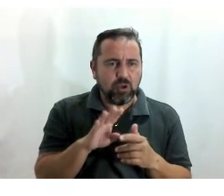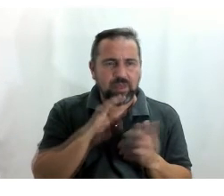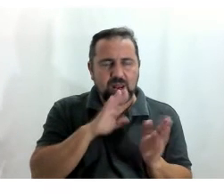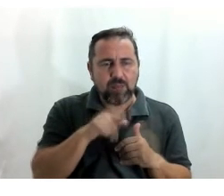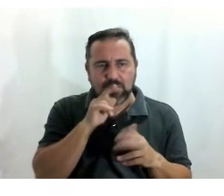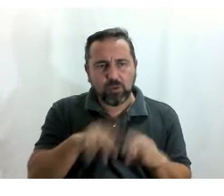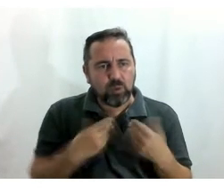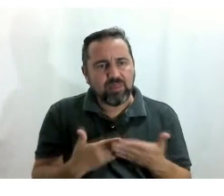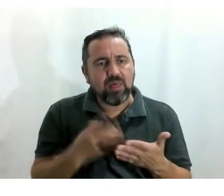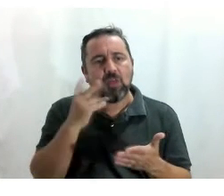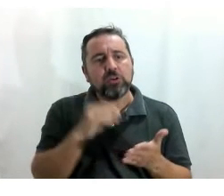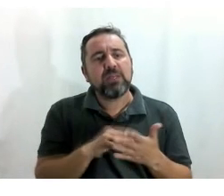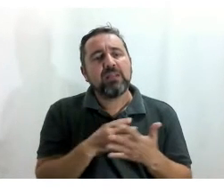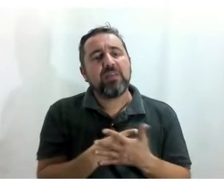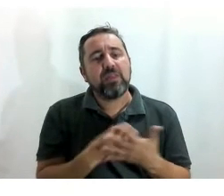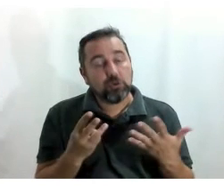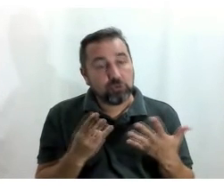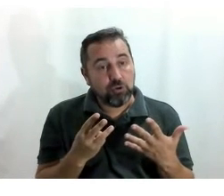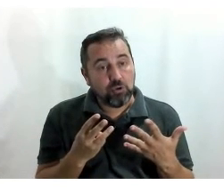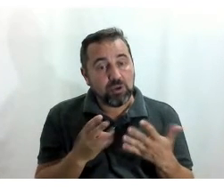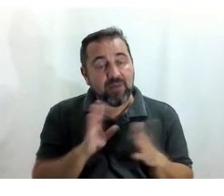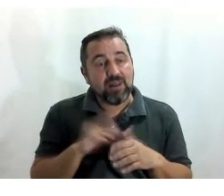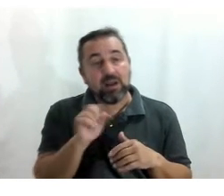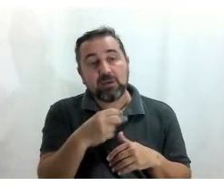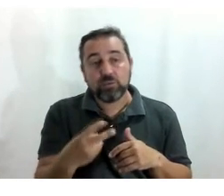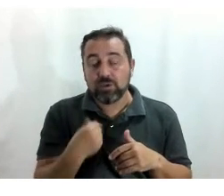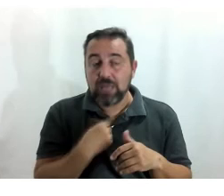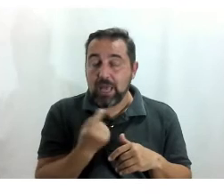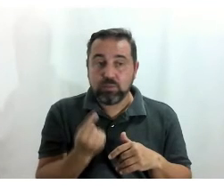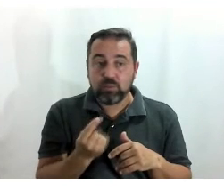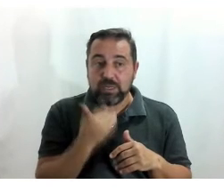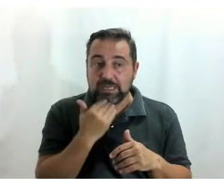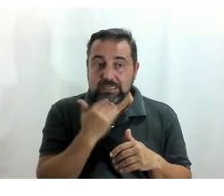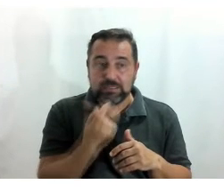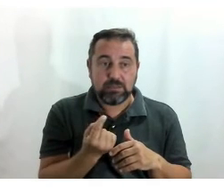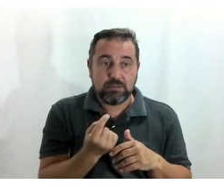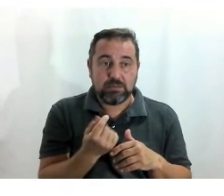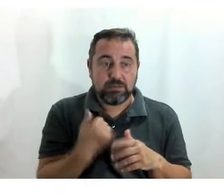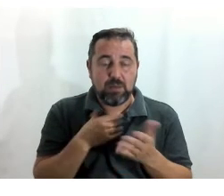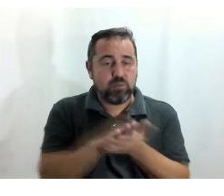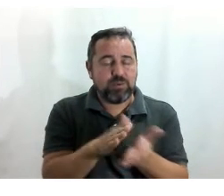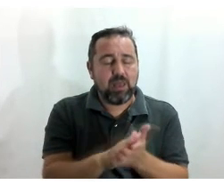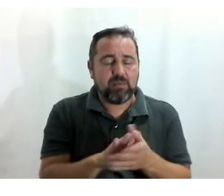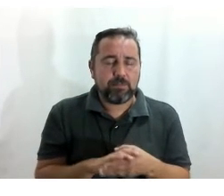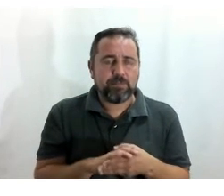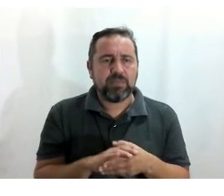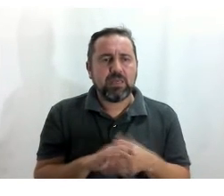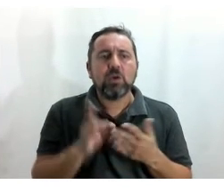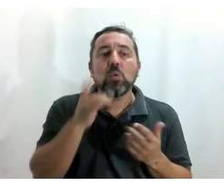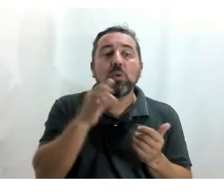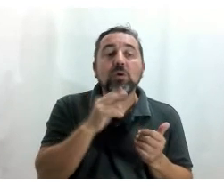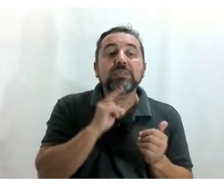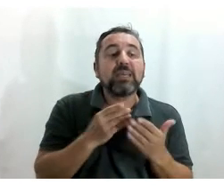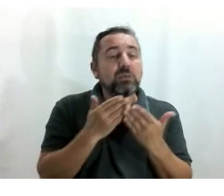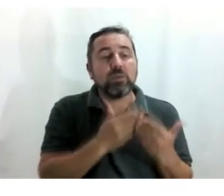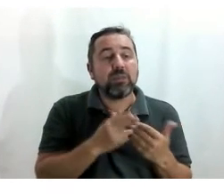actualización fue en el 2018 y los resultados estarán a punto o prácticamente a punto de publicarlo. Únicamente como lo que estudian